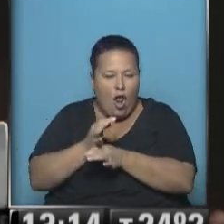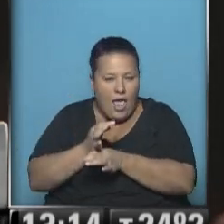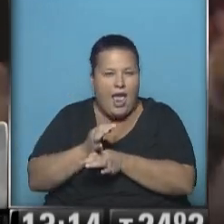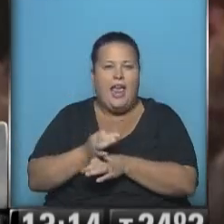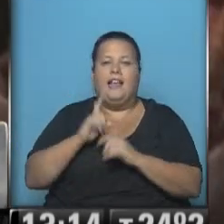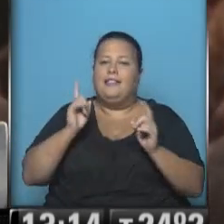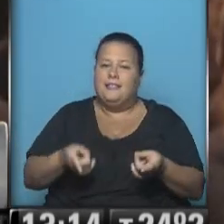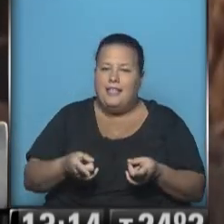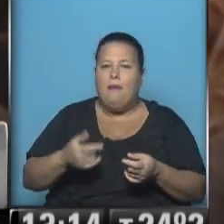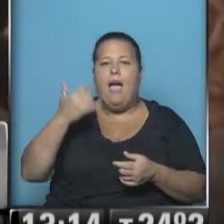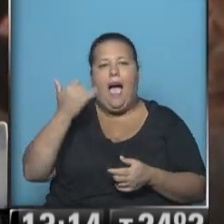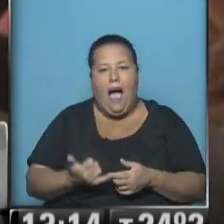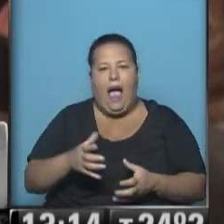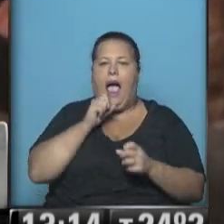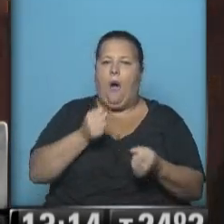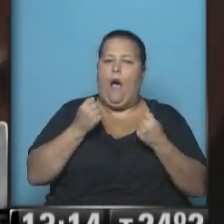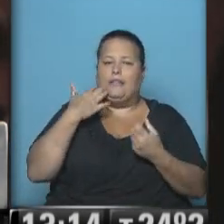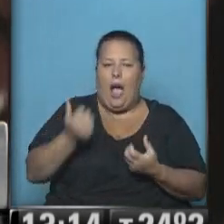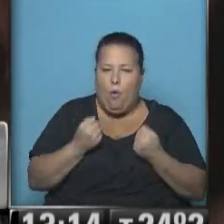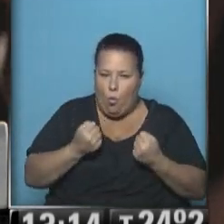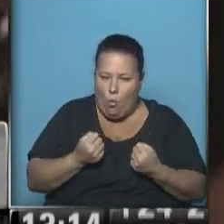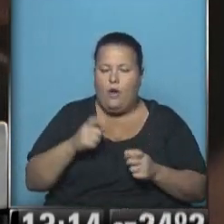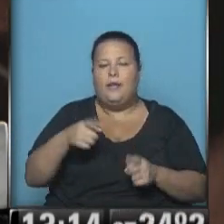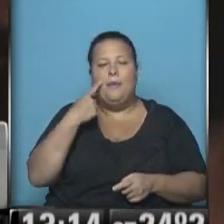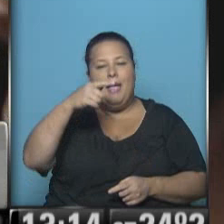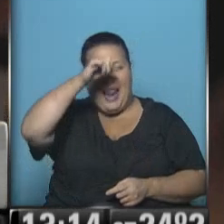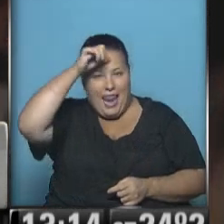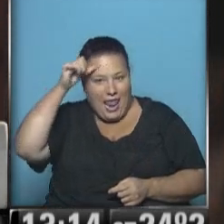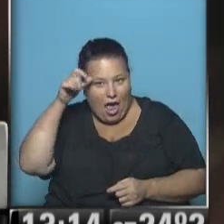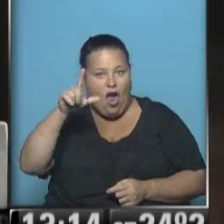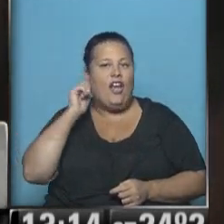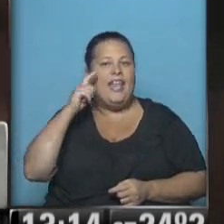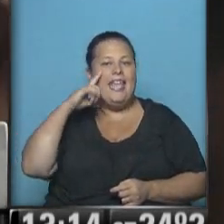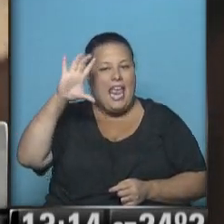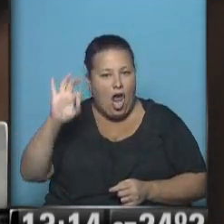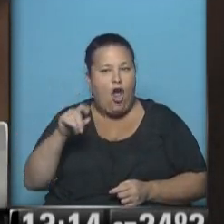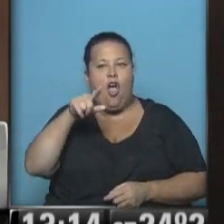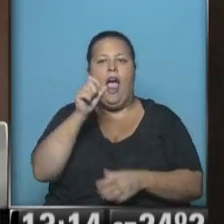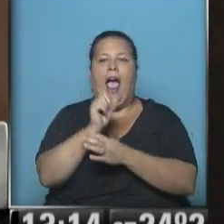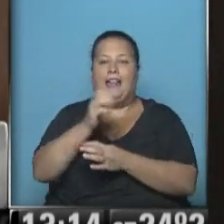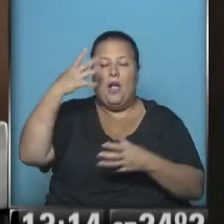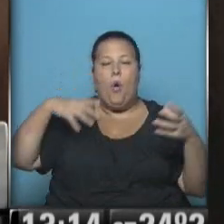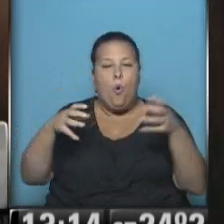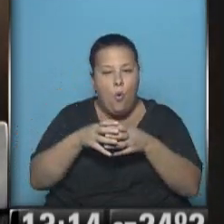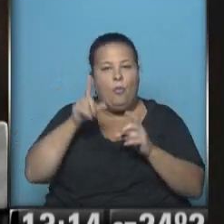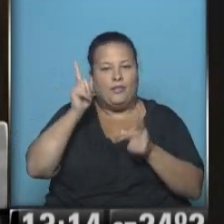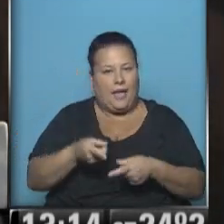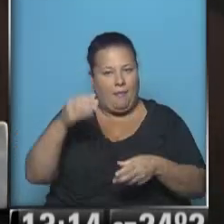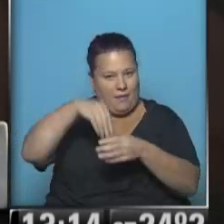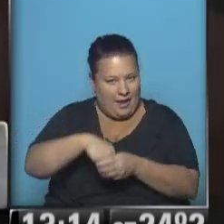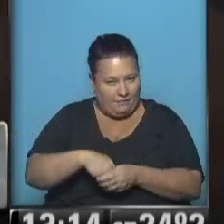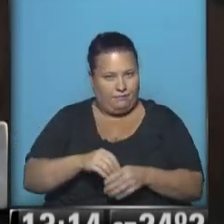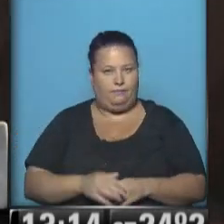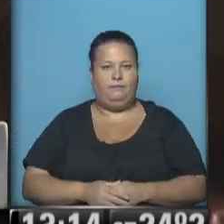El retrato también de la exigencia y la resistencia de las abuelas ahí lo vemos a León León gieco que es uno de los artistas de Las Bandas que están allí presentes